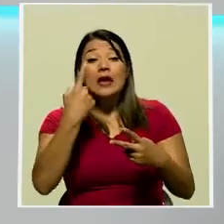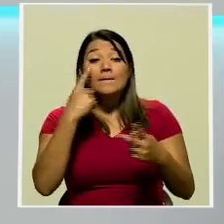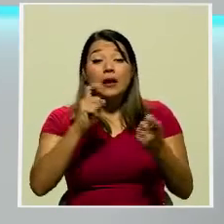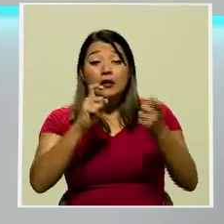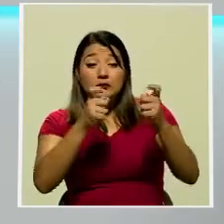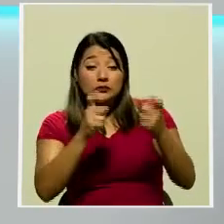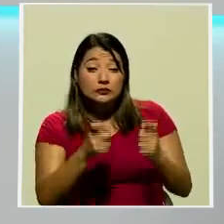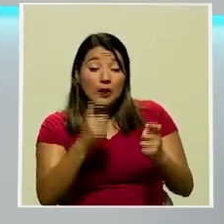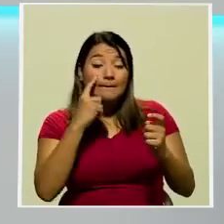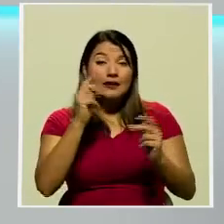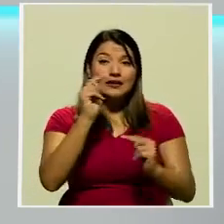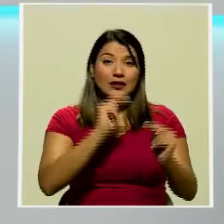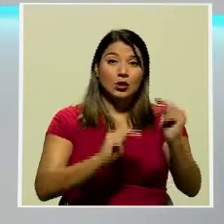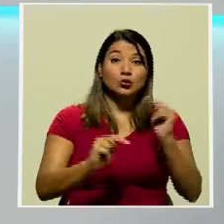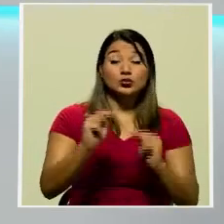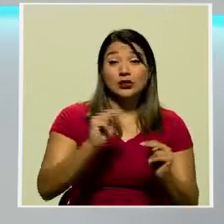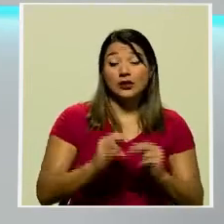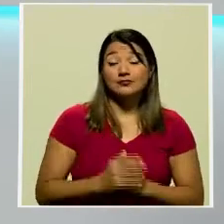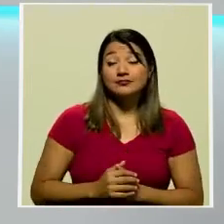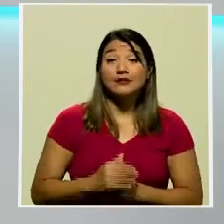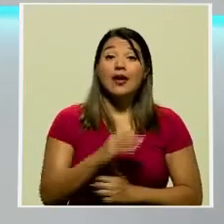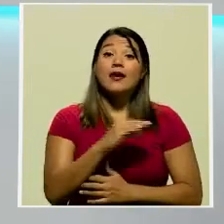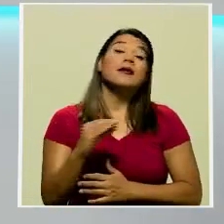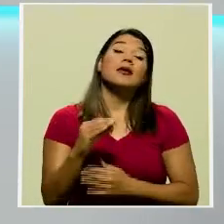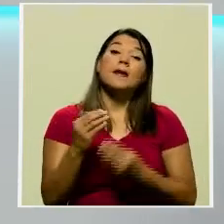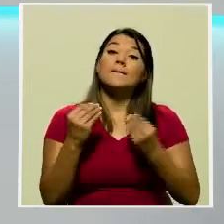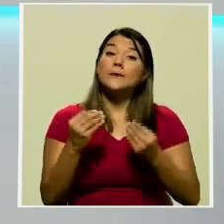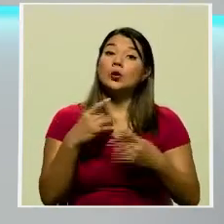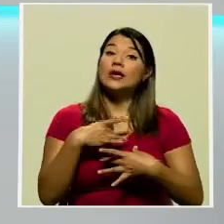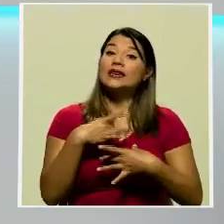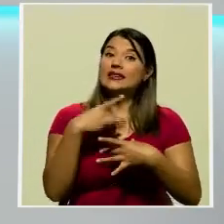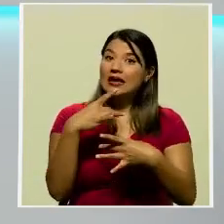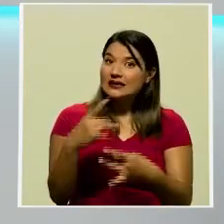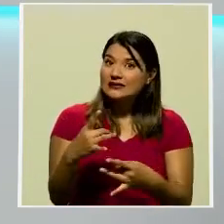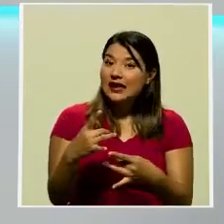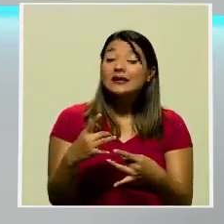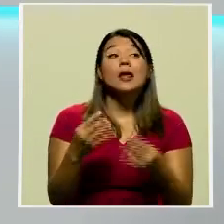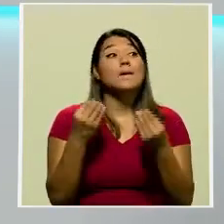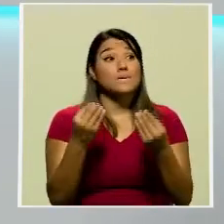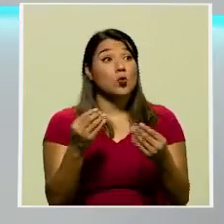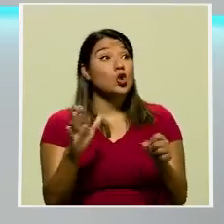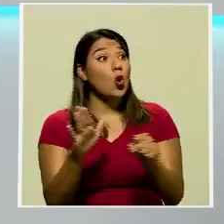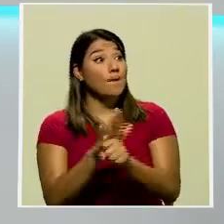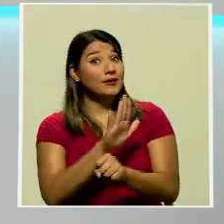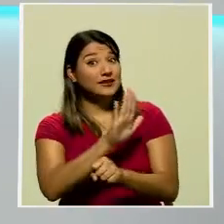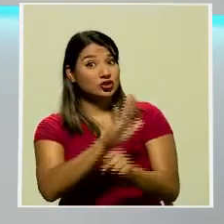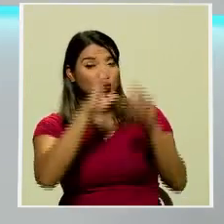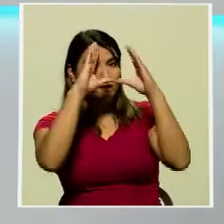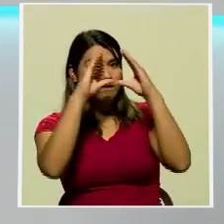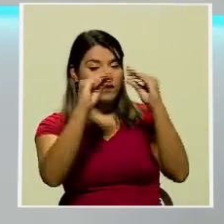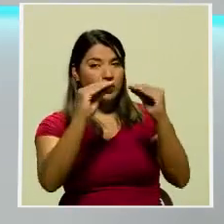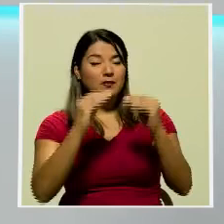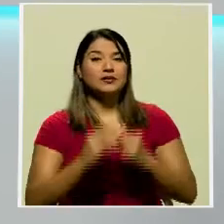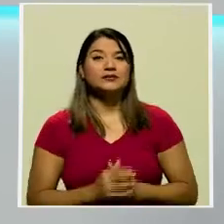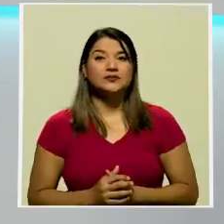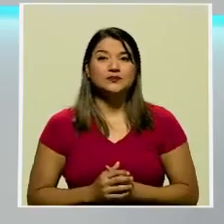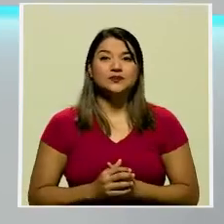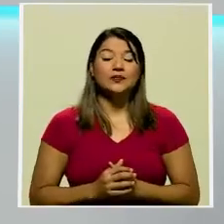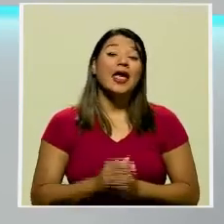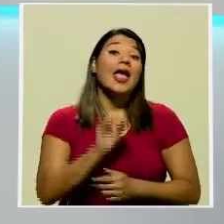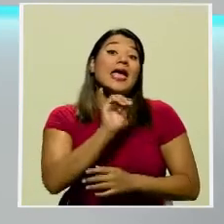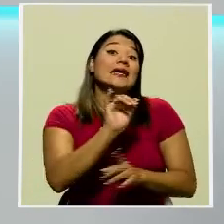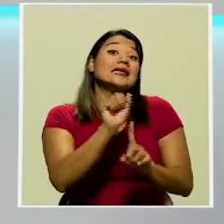para negociar. Y bueno, es interesante y muy completo el informe que usted nos presenta. Por lo menos este